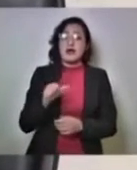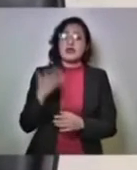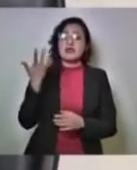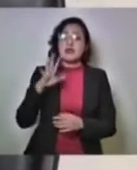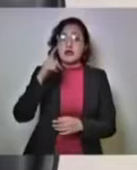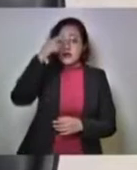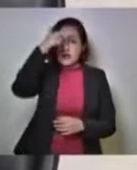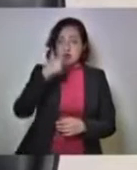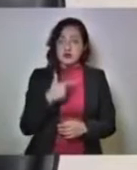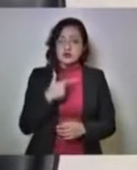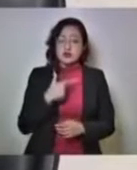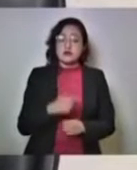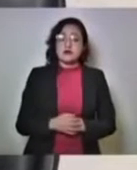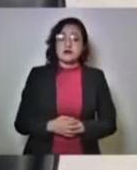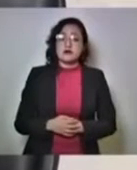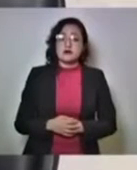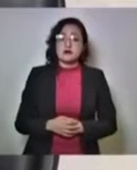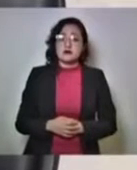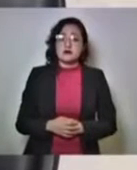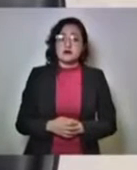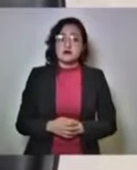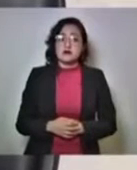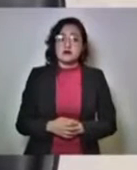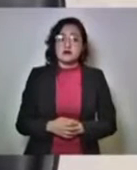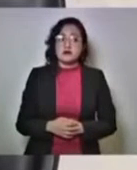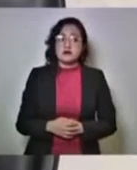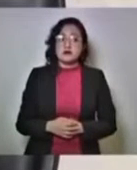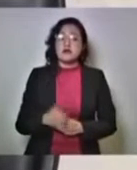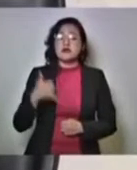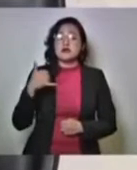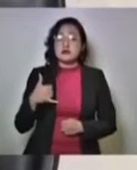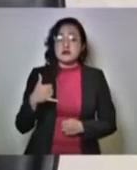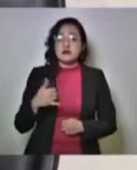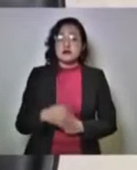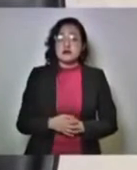la noche y dejará